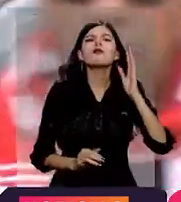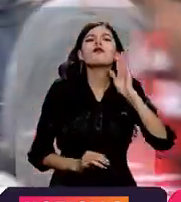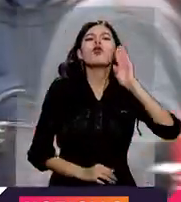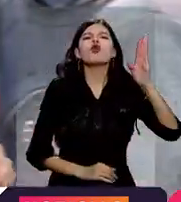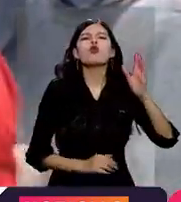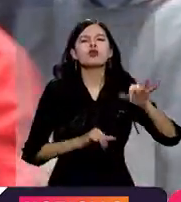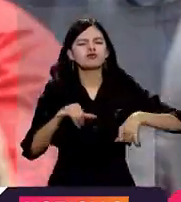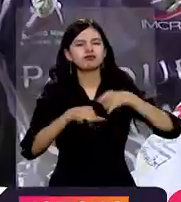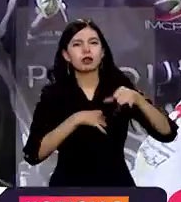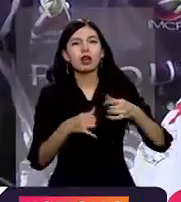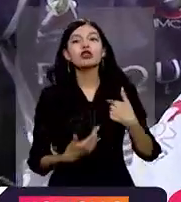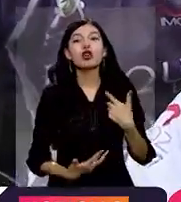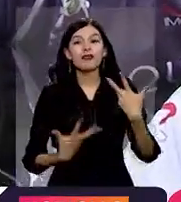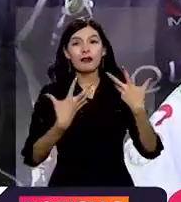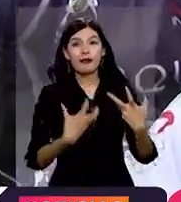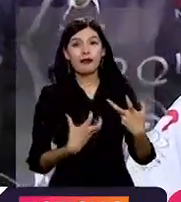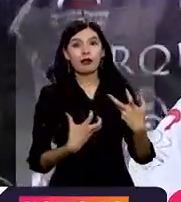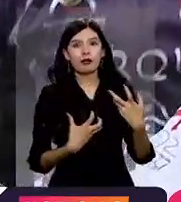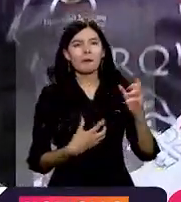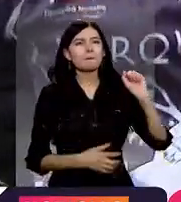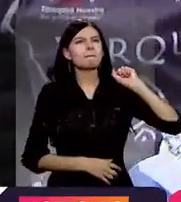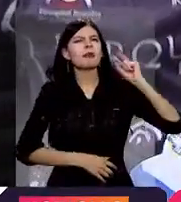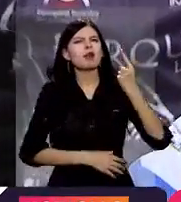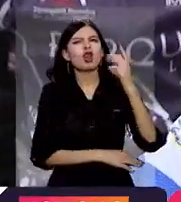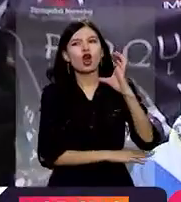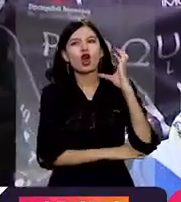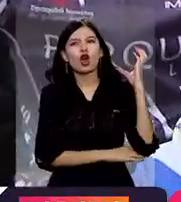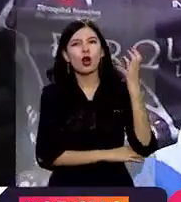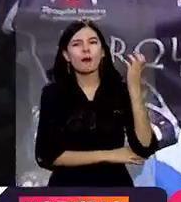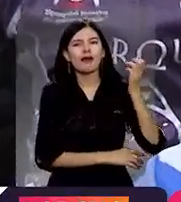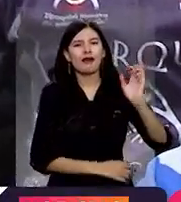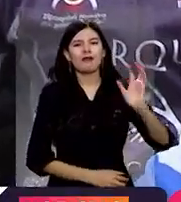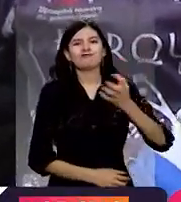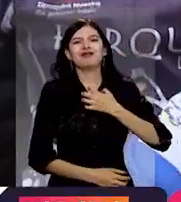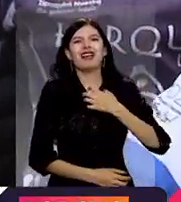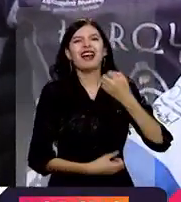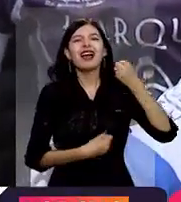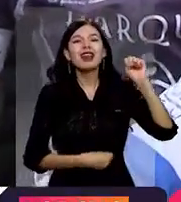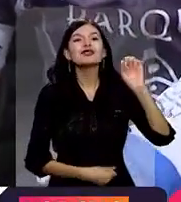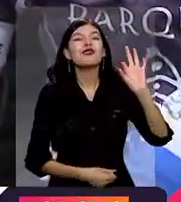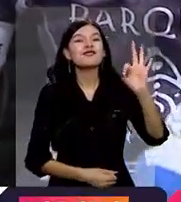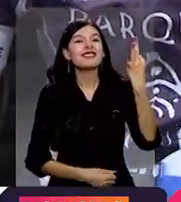el primer colombiano de Colombia que ganó el Tour de Francia.